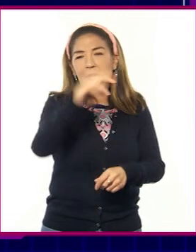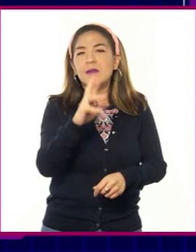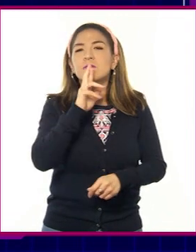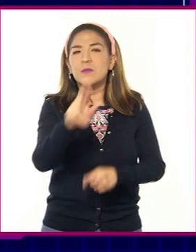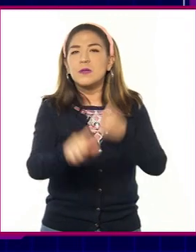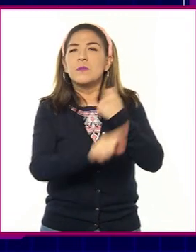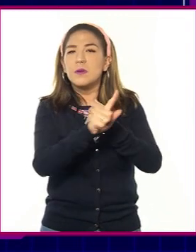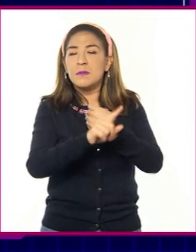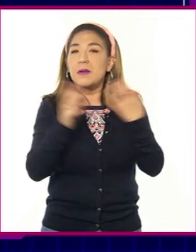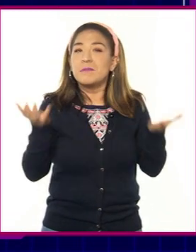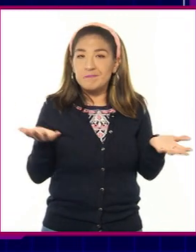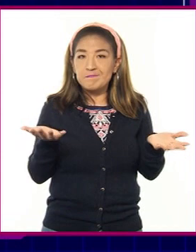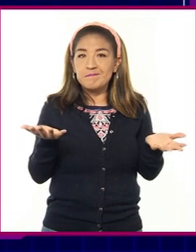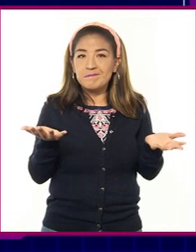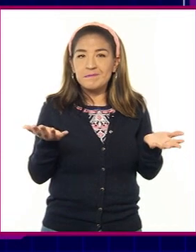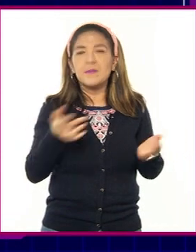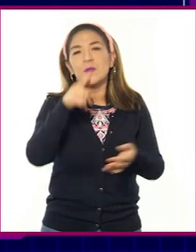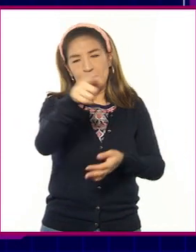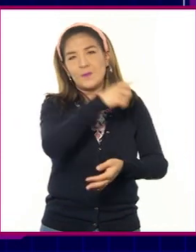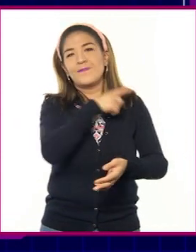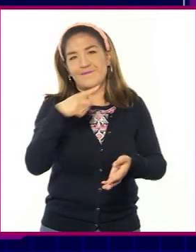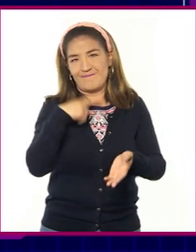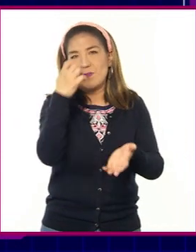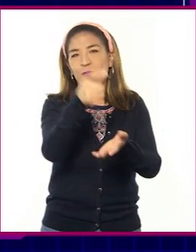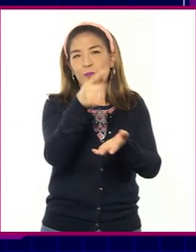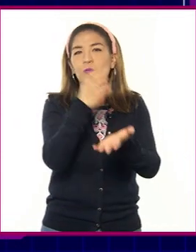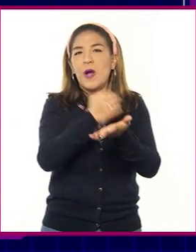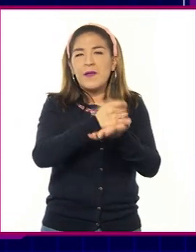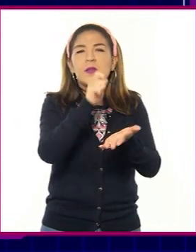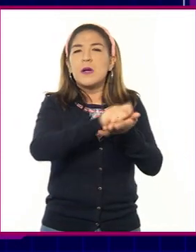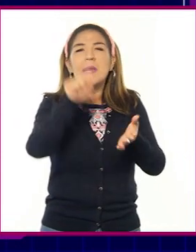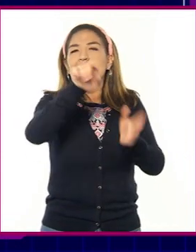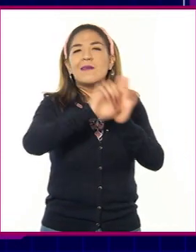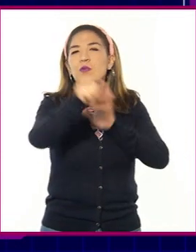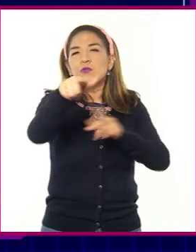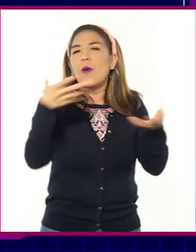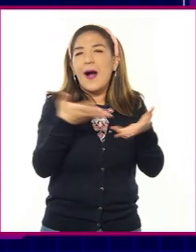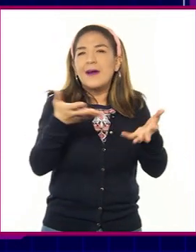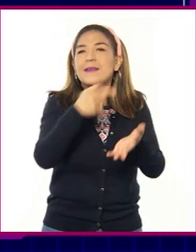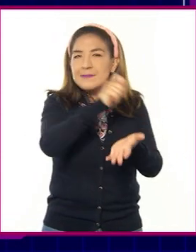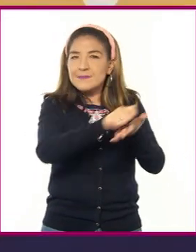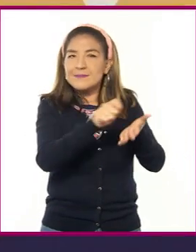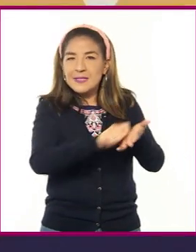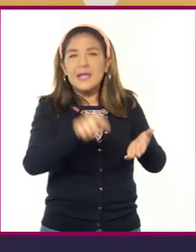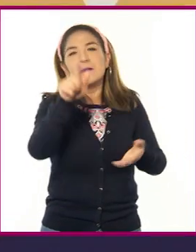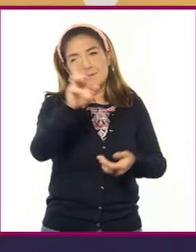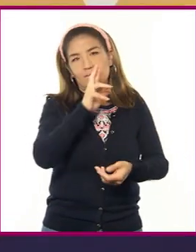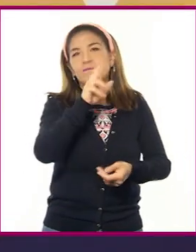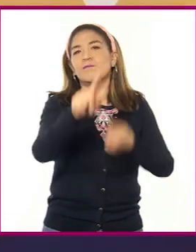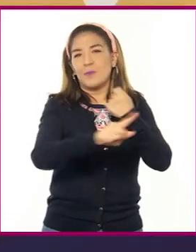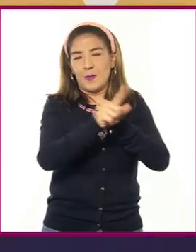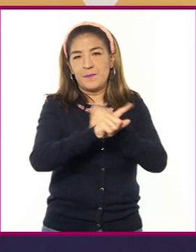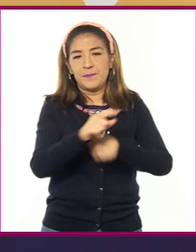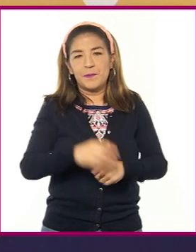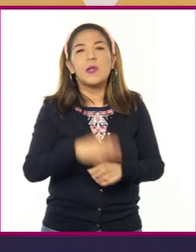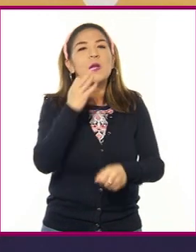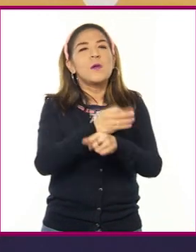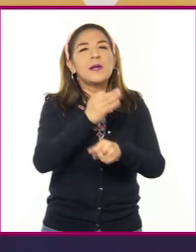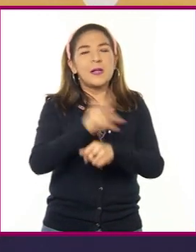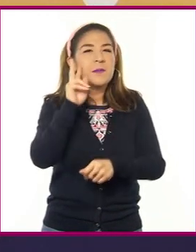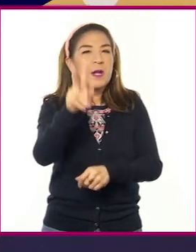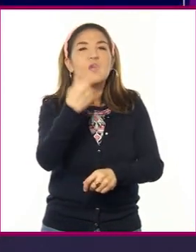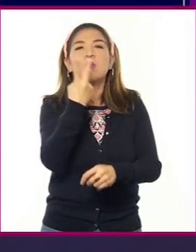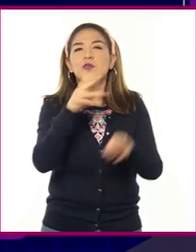el problema? Anoten lo que harían en su cuaderno y resuelvan el problema. Veamos dos maneras de